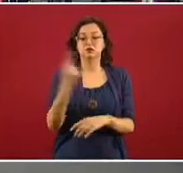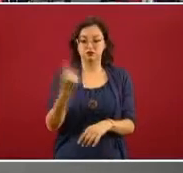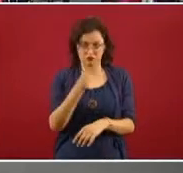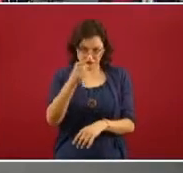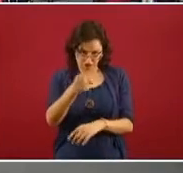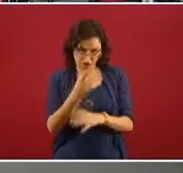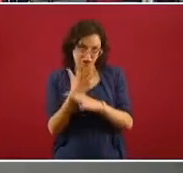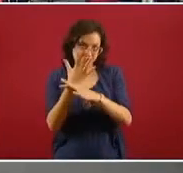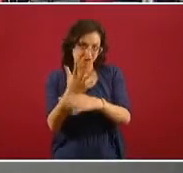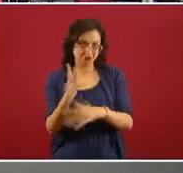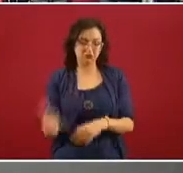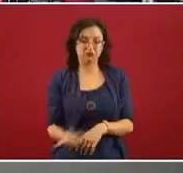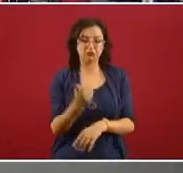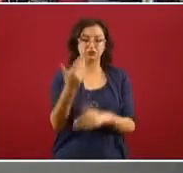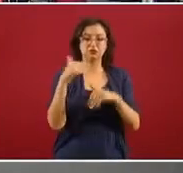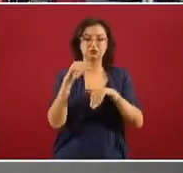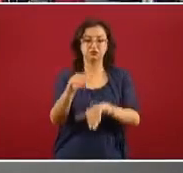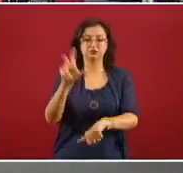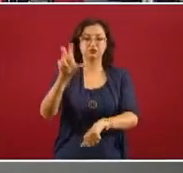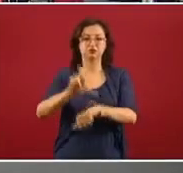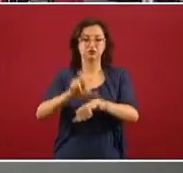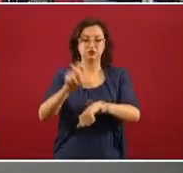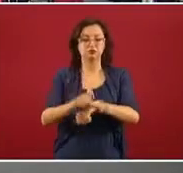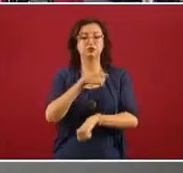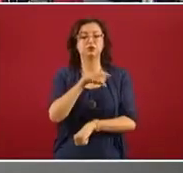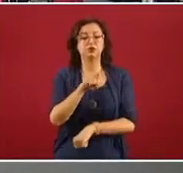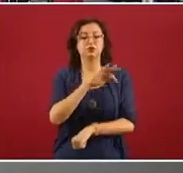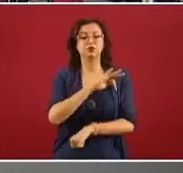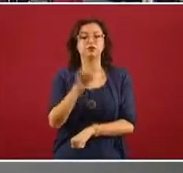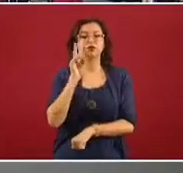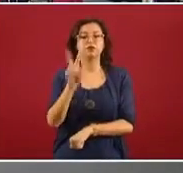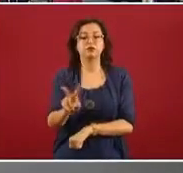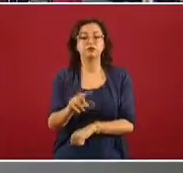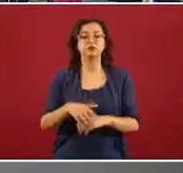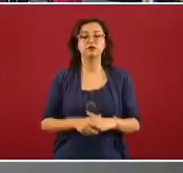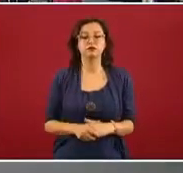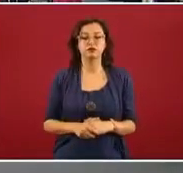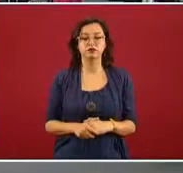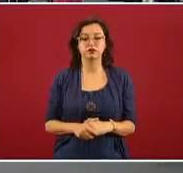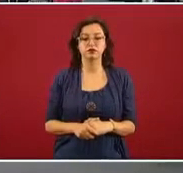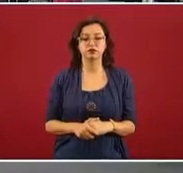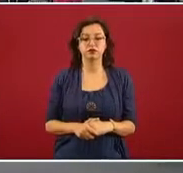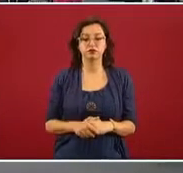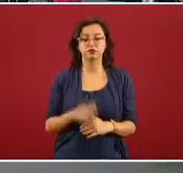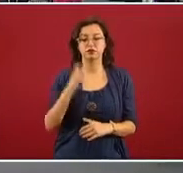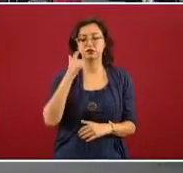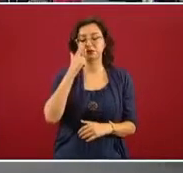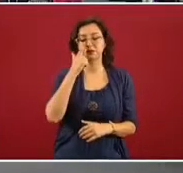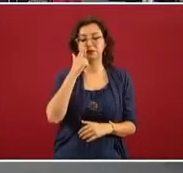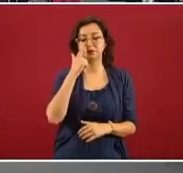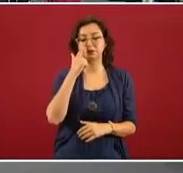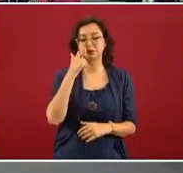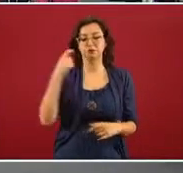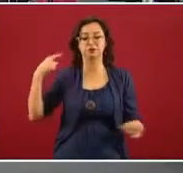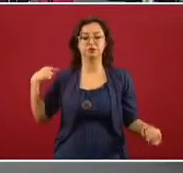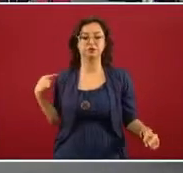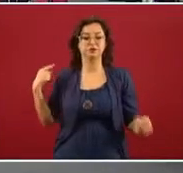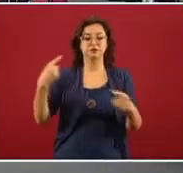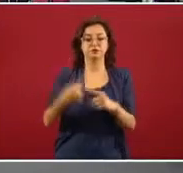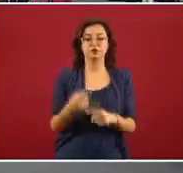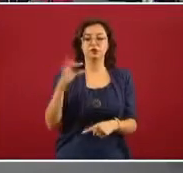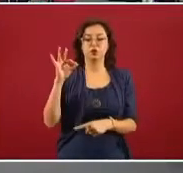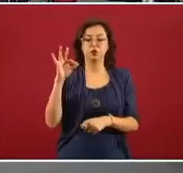específico por el huevo. Entonces, vamos a ver la gráfica del huevo. Estamos nosotros monitoreando desde hace más de